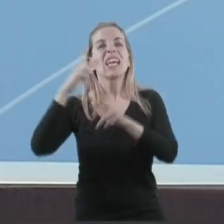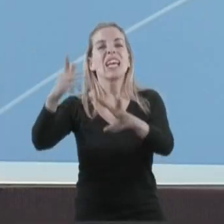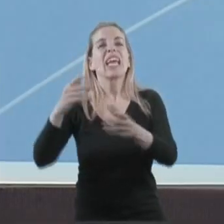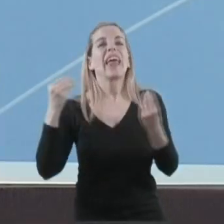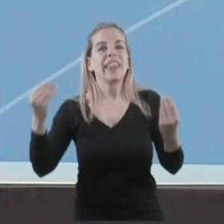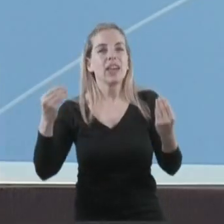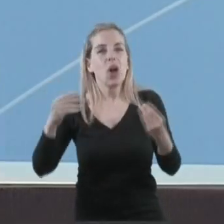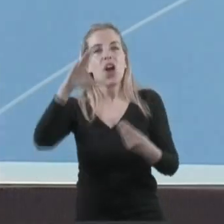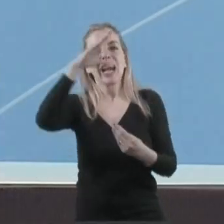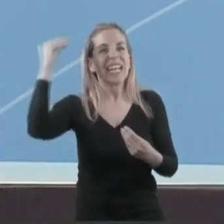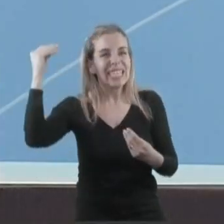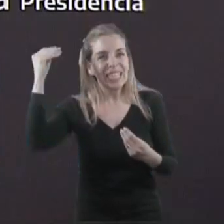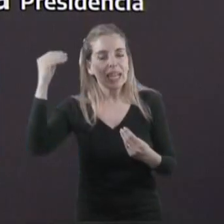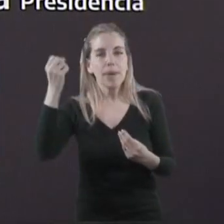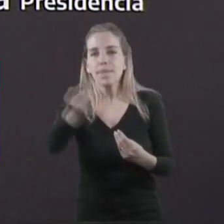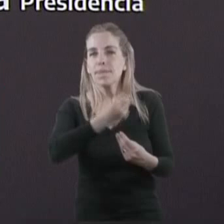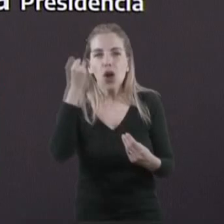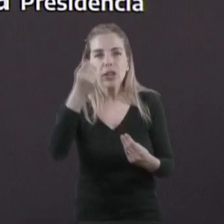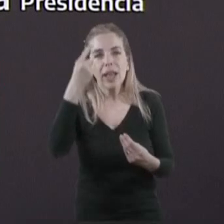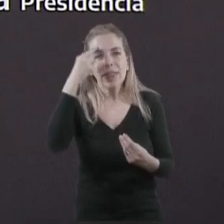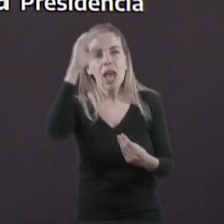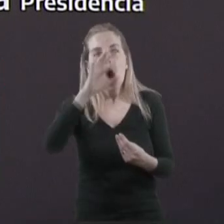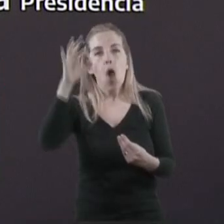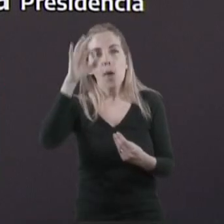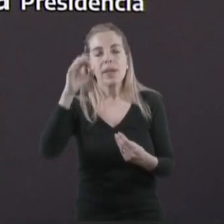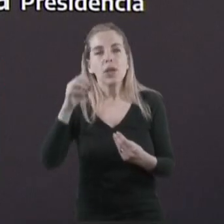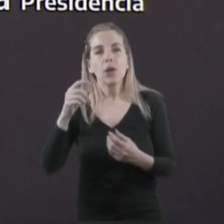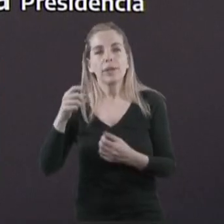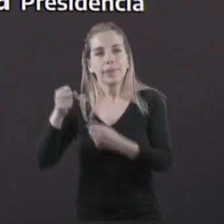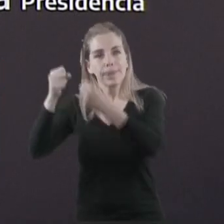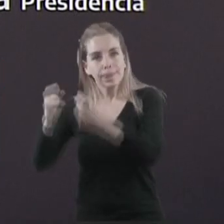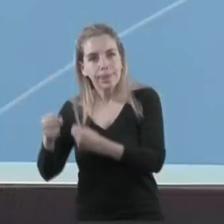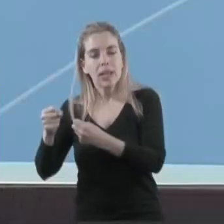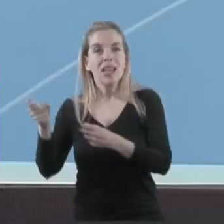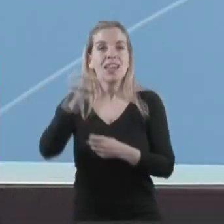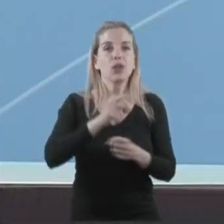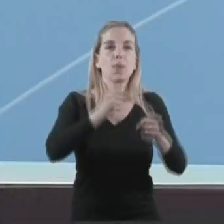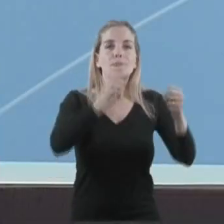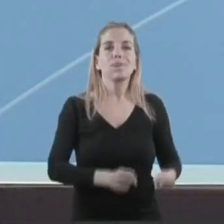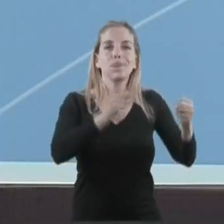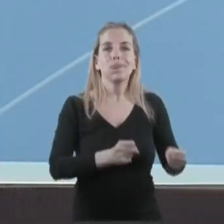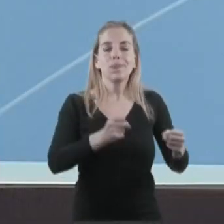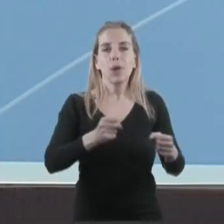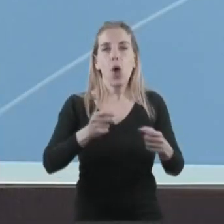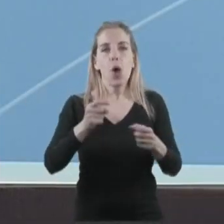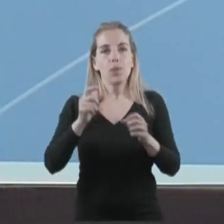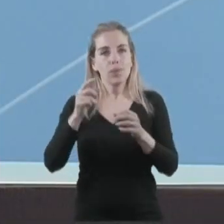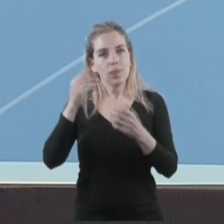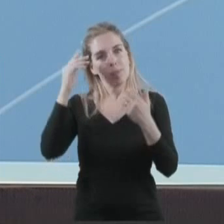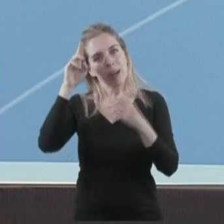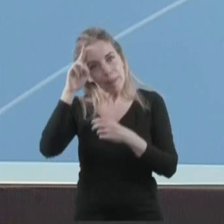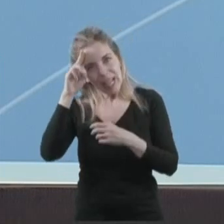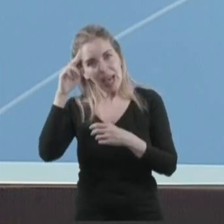la persistencia en las convicciones y la terquedad por un lado, y al mismo tiempo la adaptabilidad por el